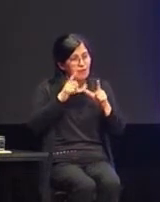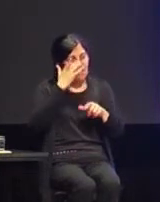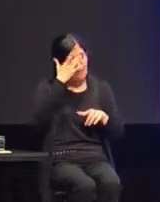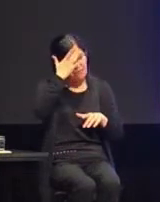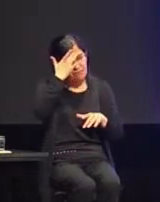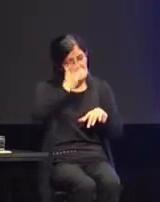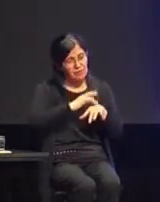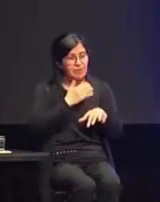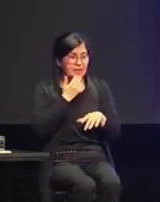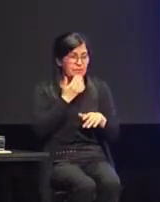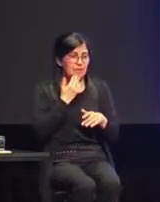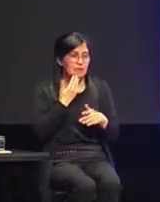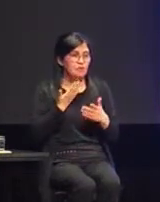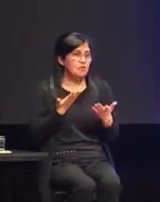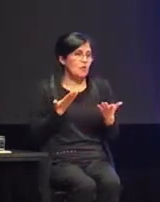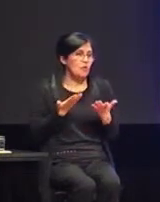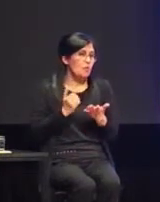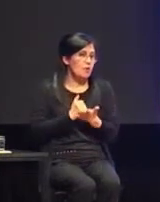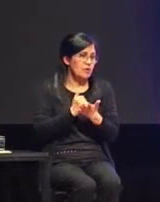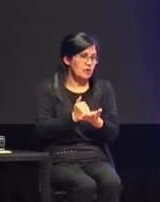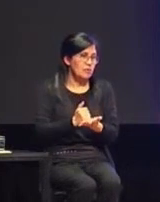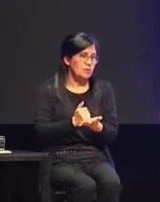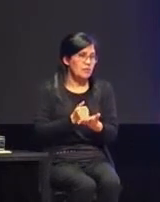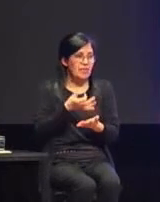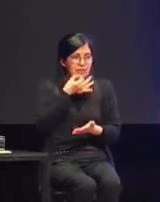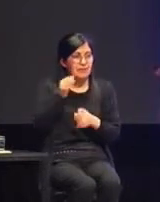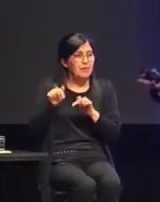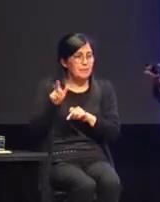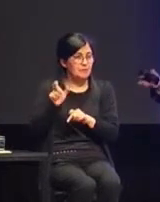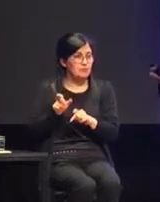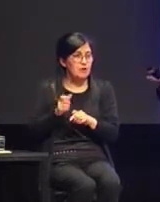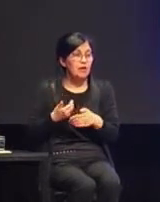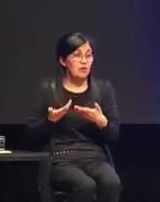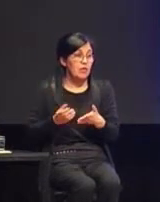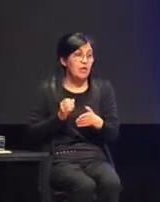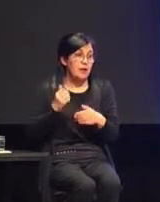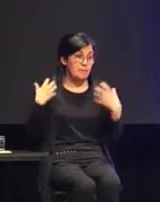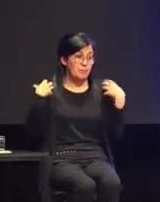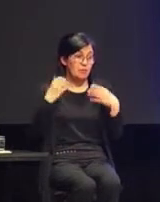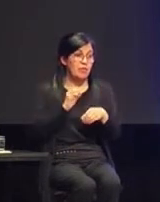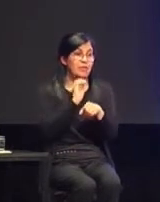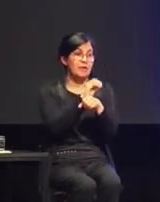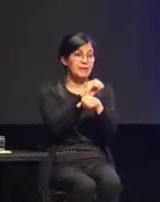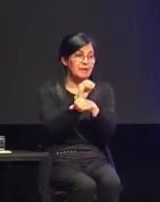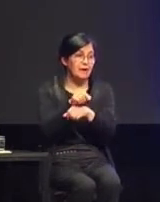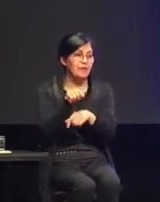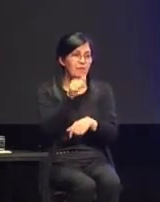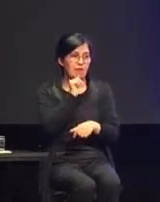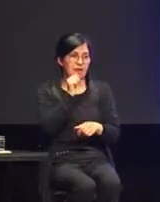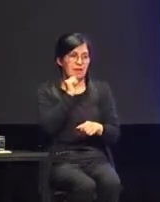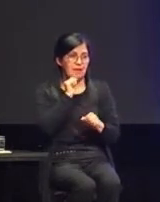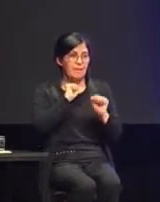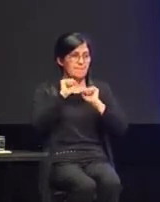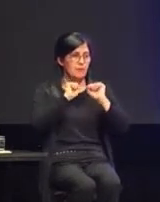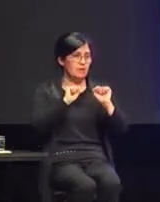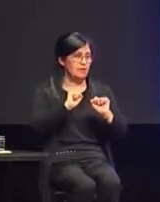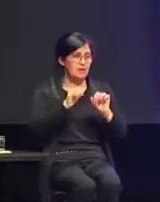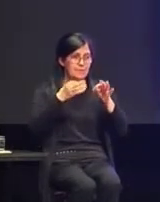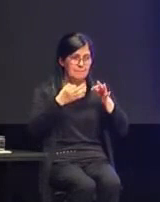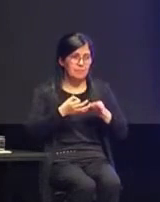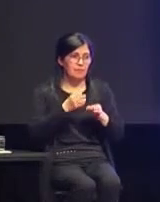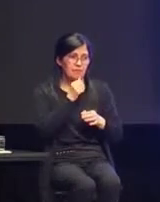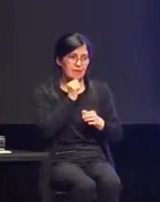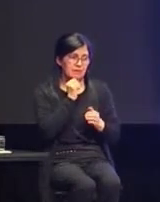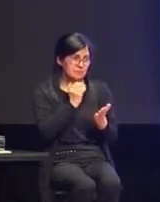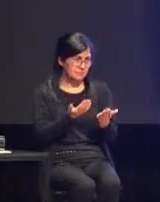con eso? ¿Cómo le va a decir aliméntelo? O sea, por eso una política específica yo creo que es extremadamente